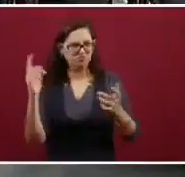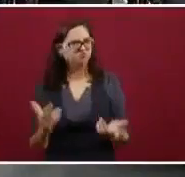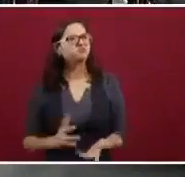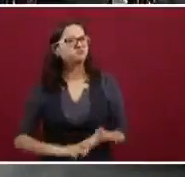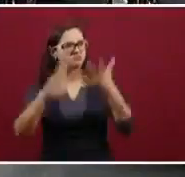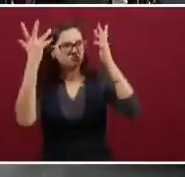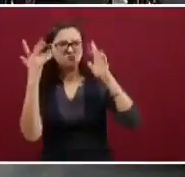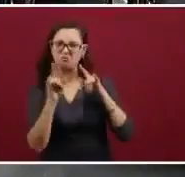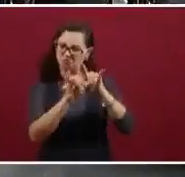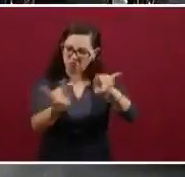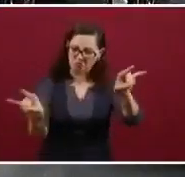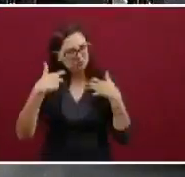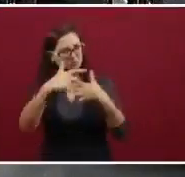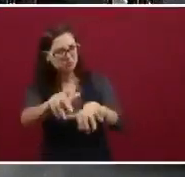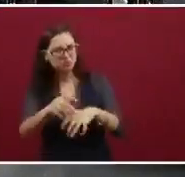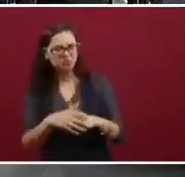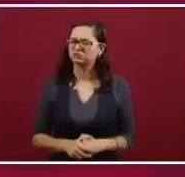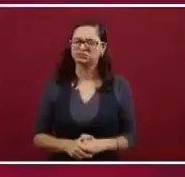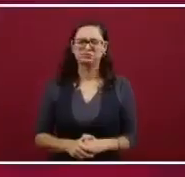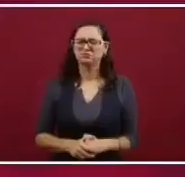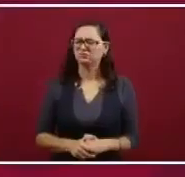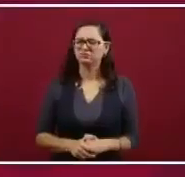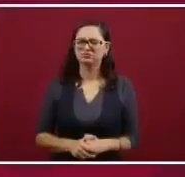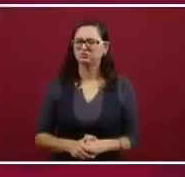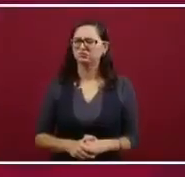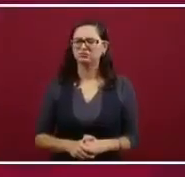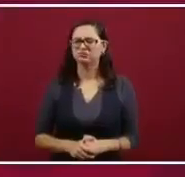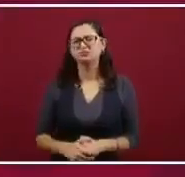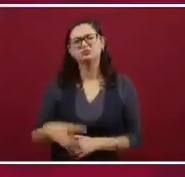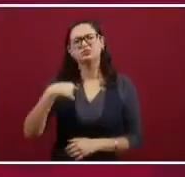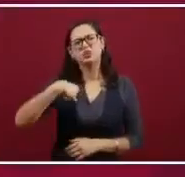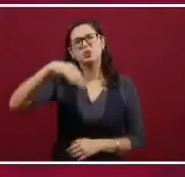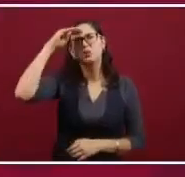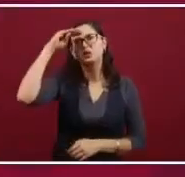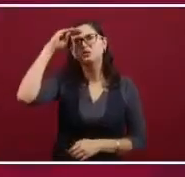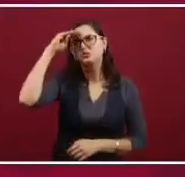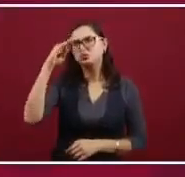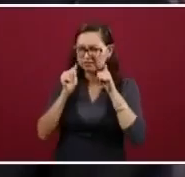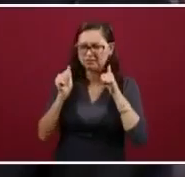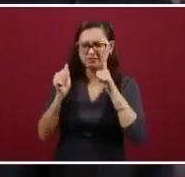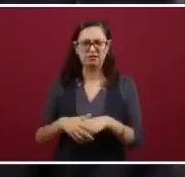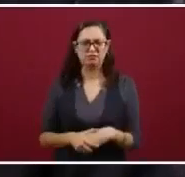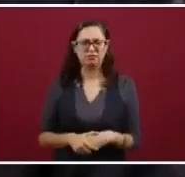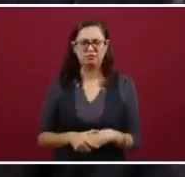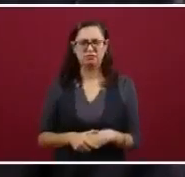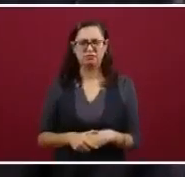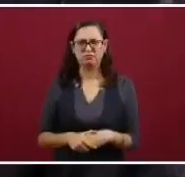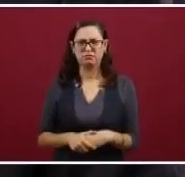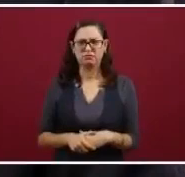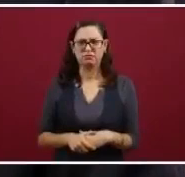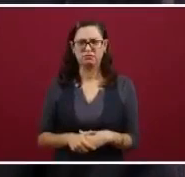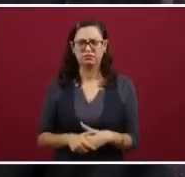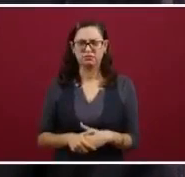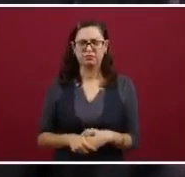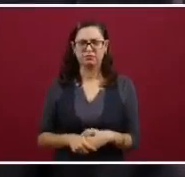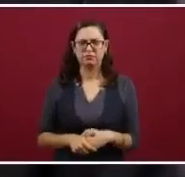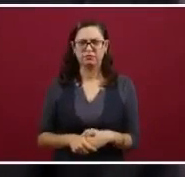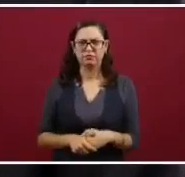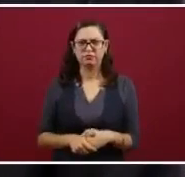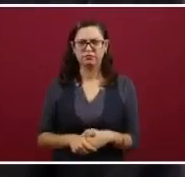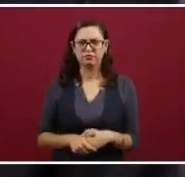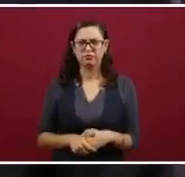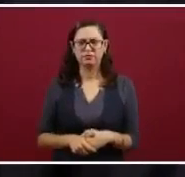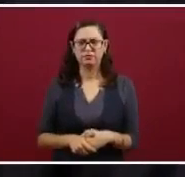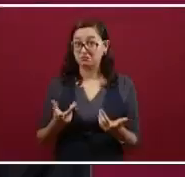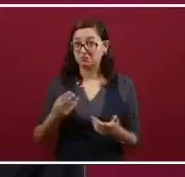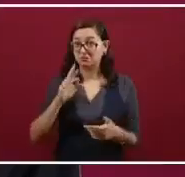yo pienso que se están atendiendo las demandas. Hay veces que no se